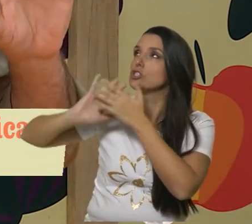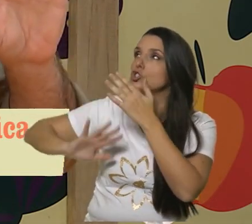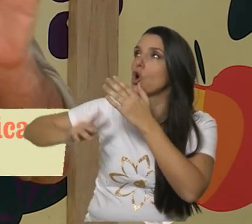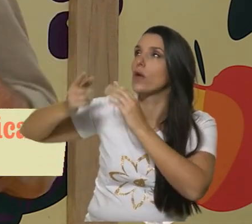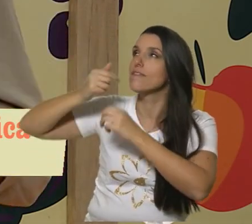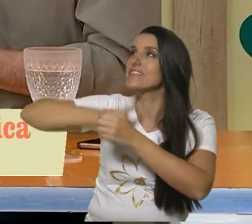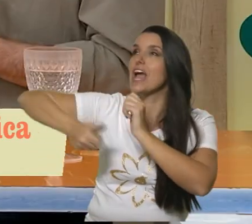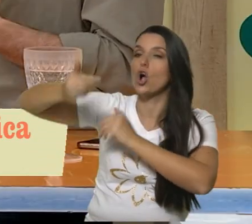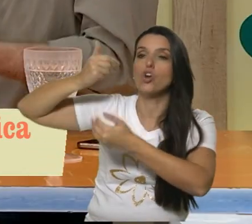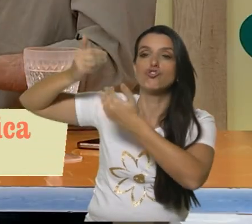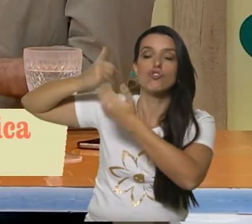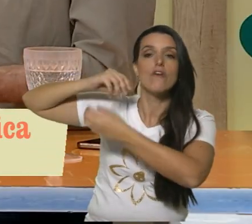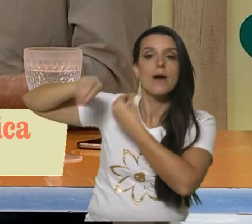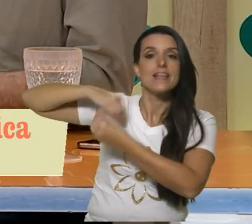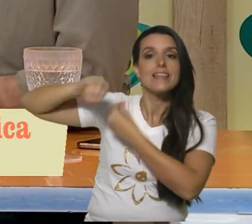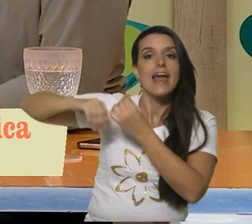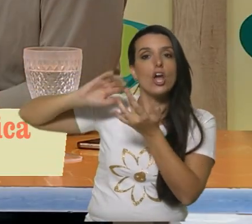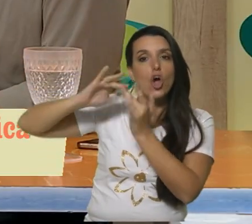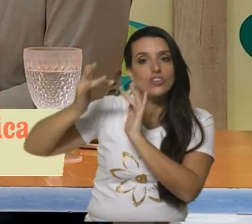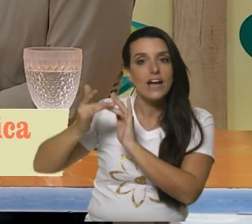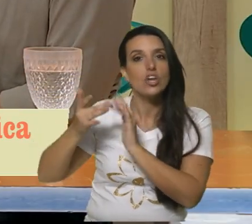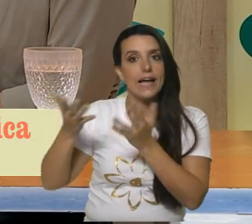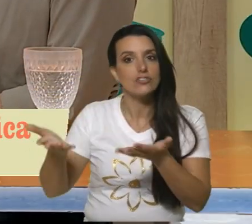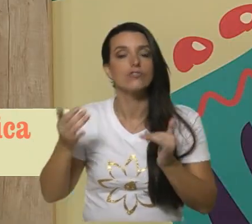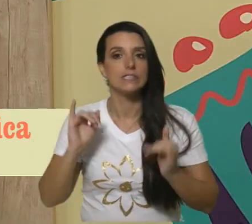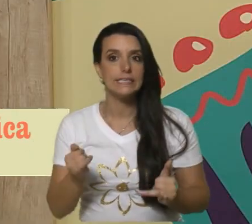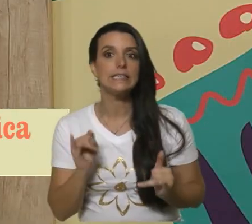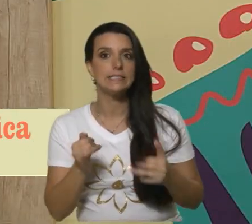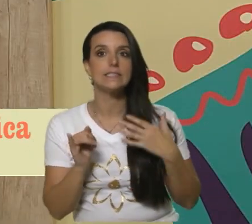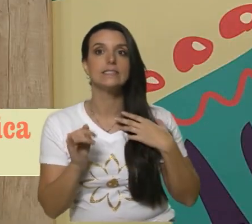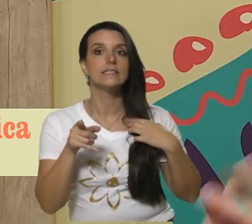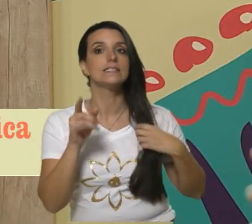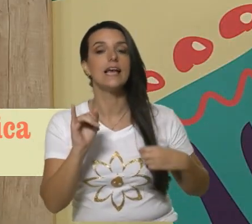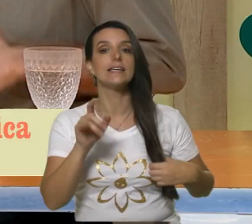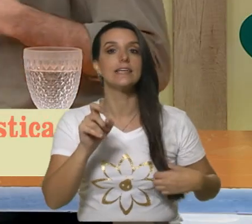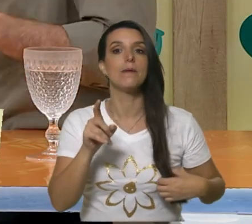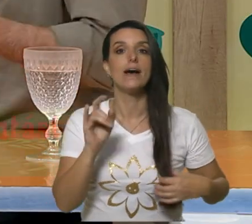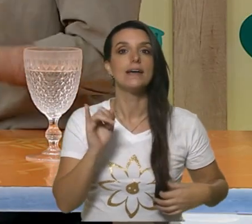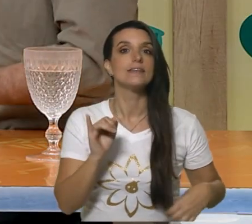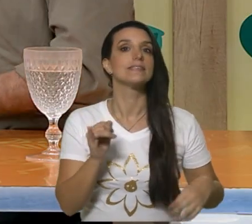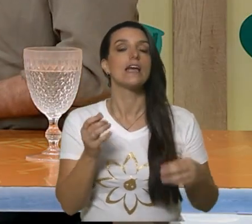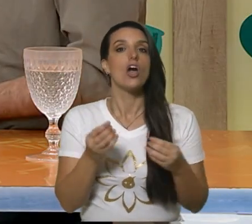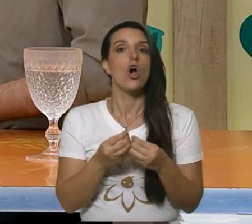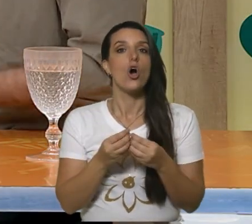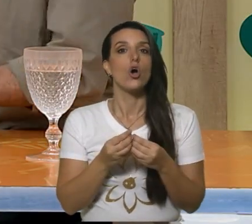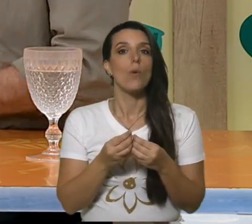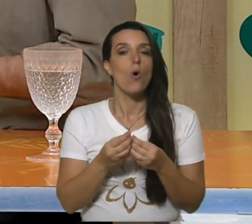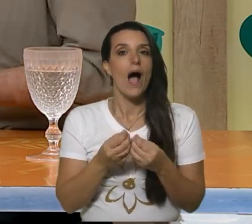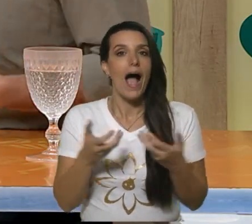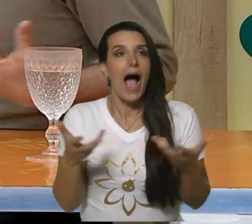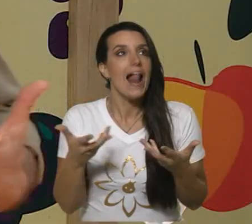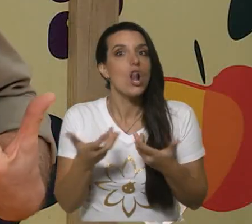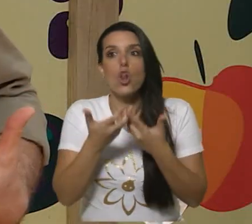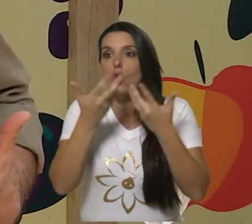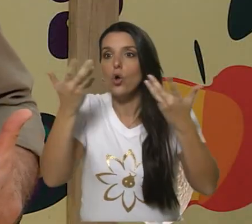antepasados eh tiene que ver con tiene que ver con eso tiene que ver con eso S atraer al presente